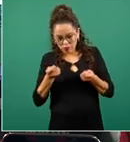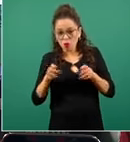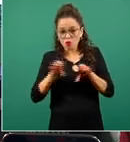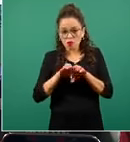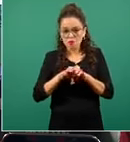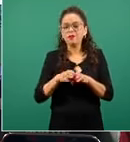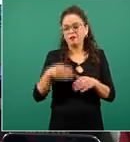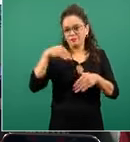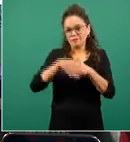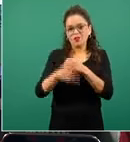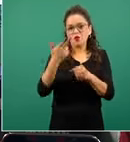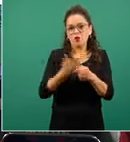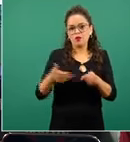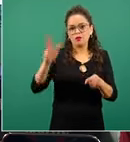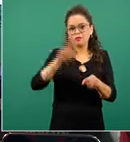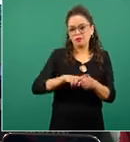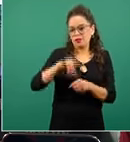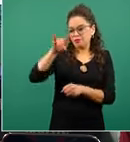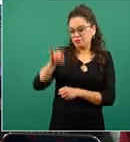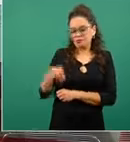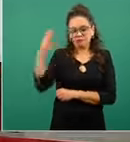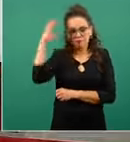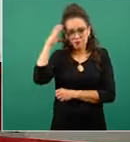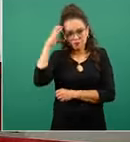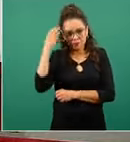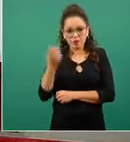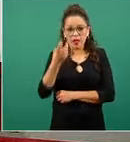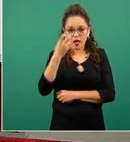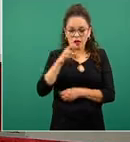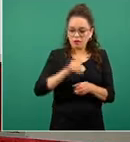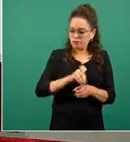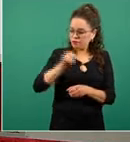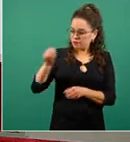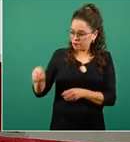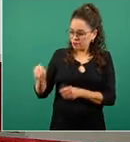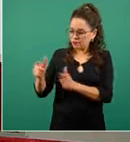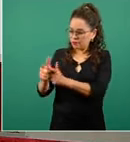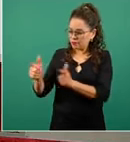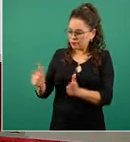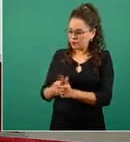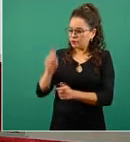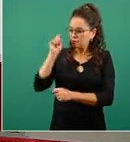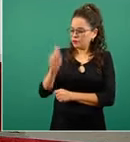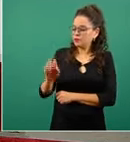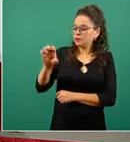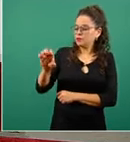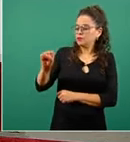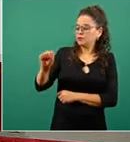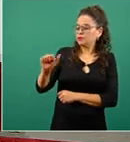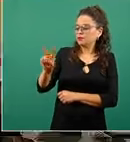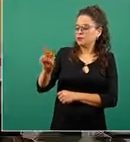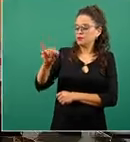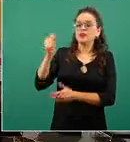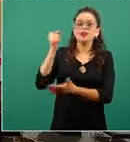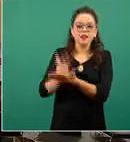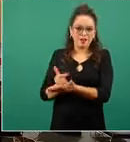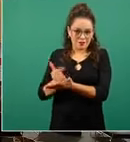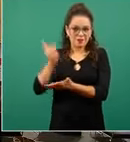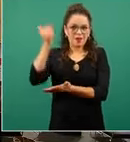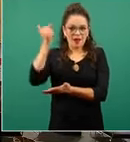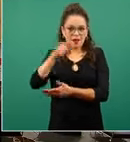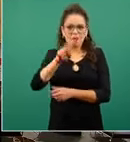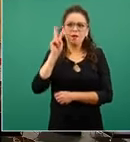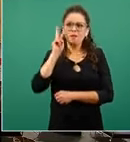hospital, pues entonces puede pasar al grupo o se pueden clasificar como los ESAVIS graves. Ustedes van a notar que para el día de